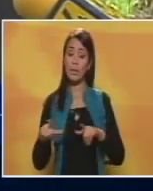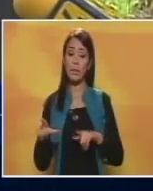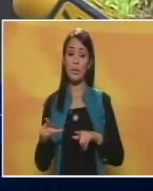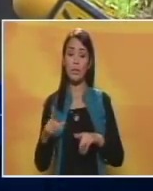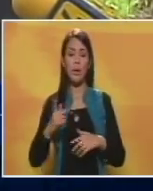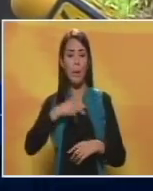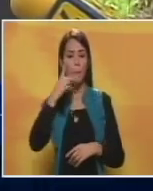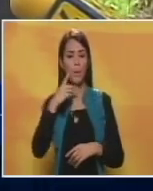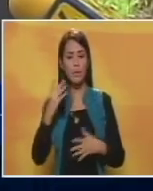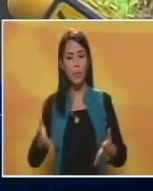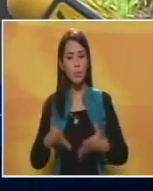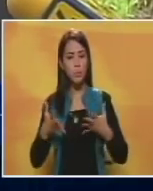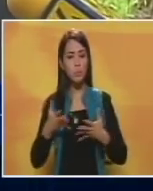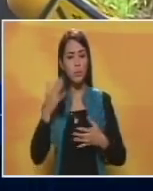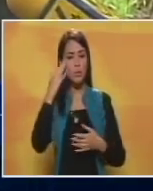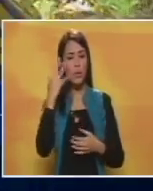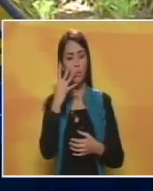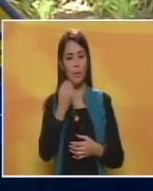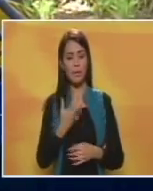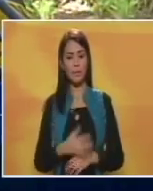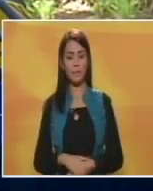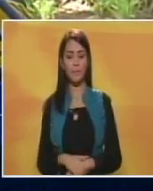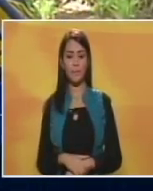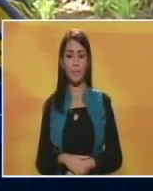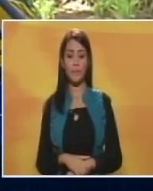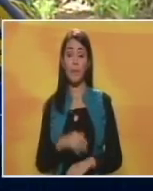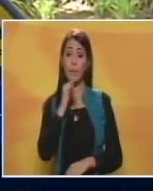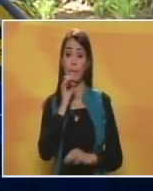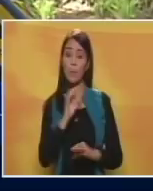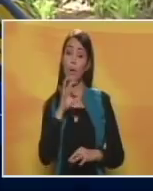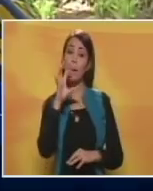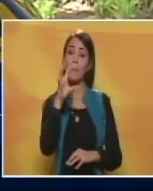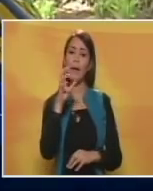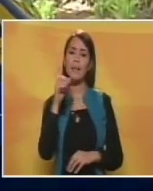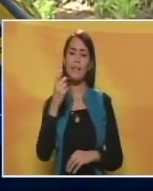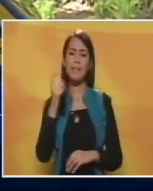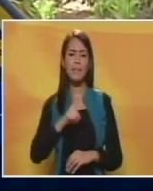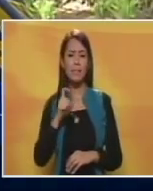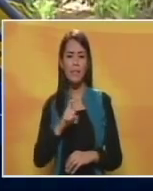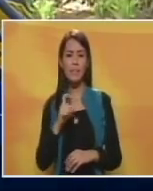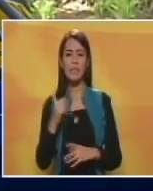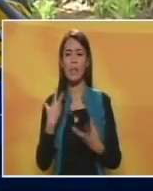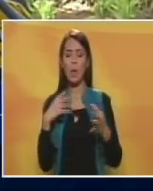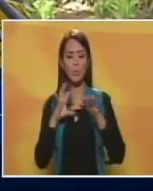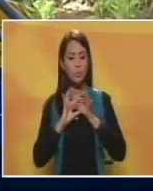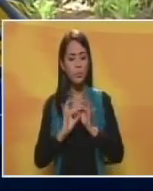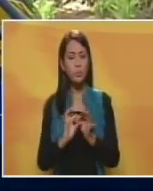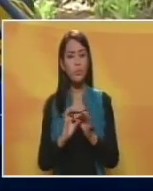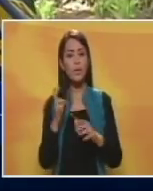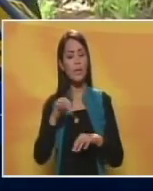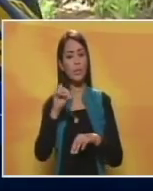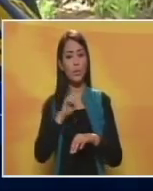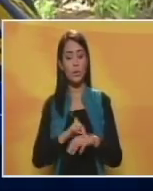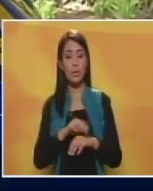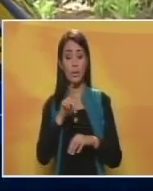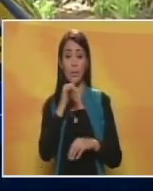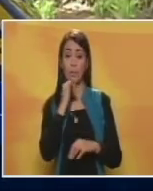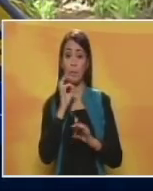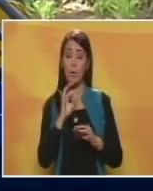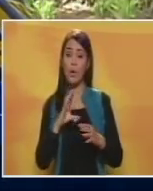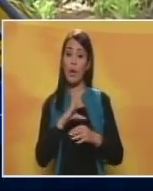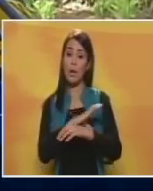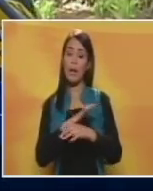promover consenso y entendimiento. Agregó que el país necesita un ambiente de unidad nacional. A su juicio, el socialismo ha fracturado la unidad